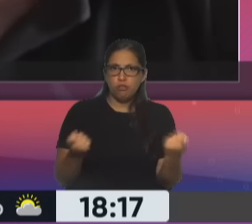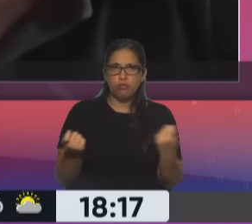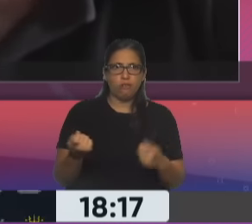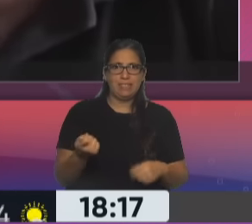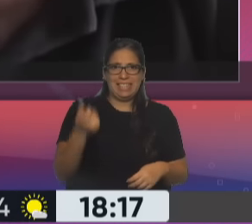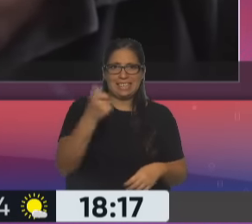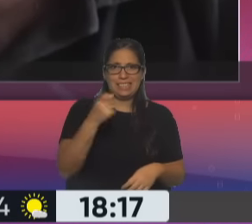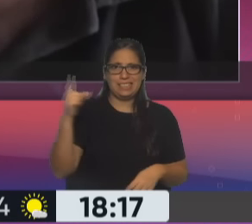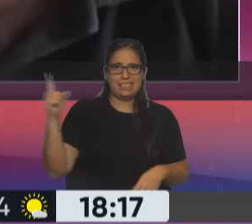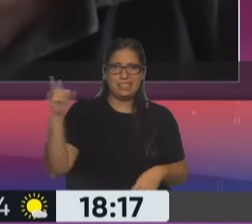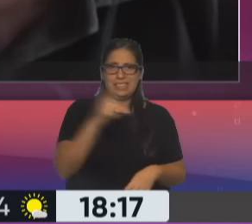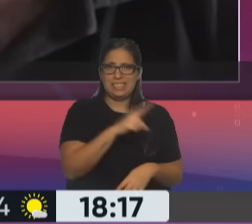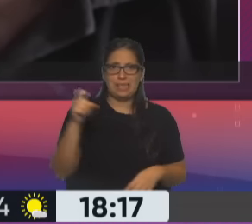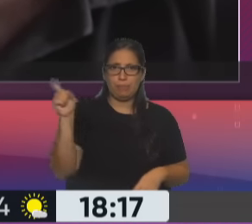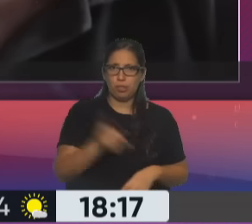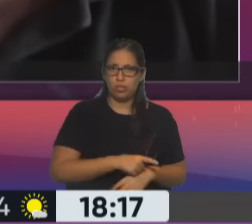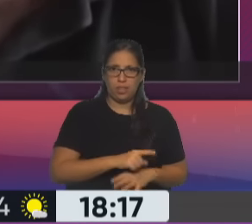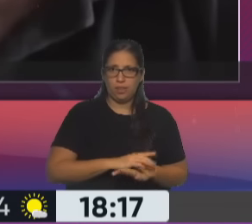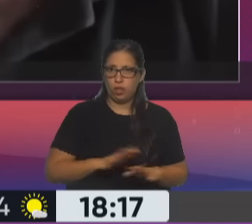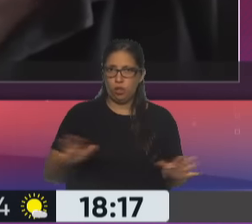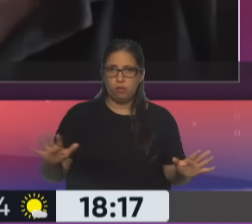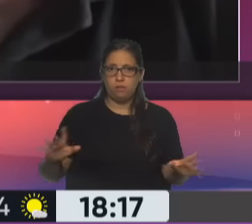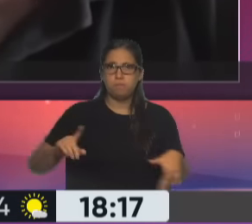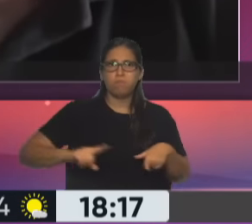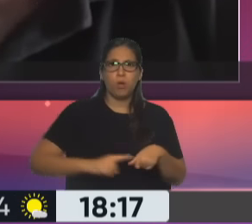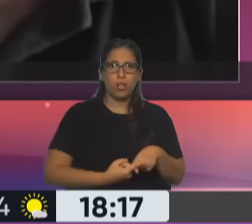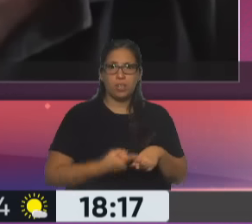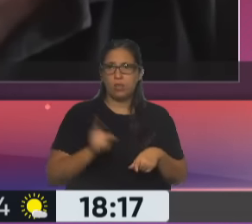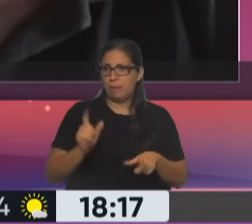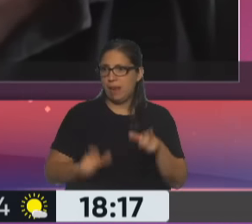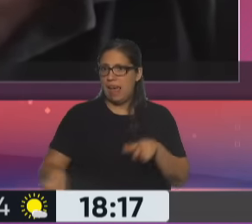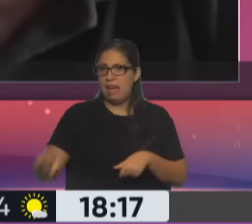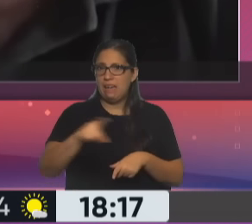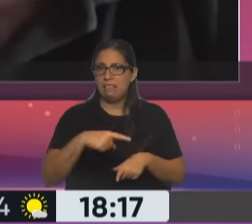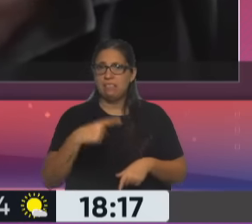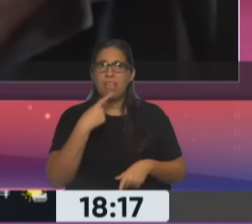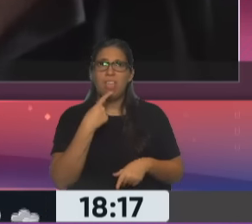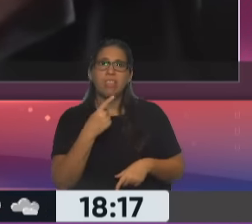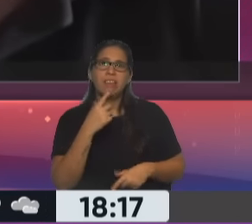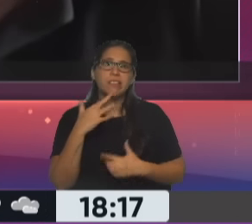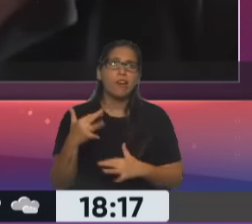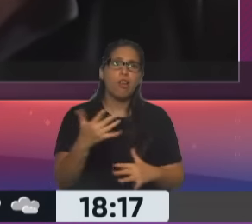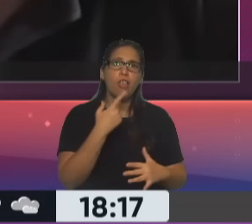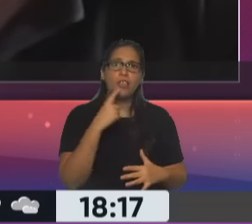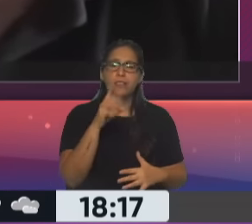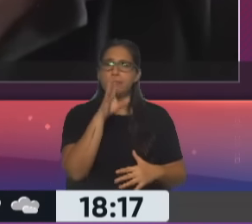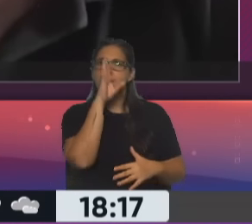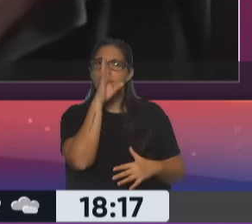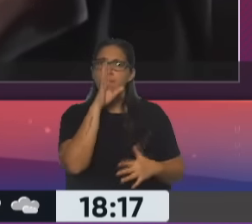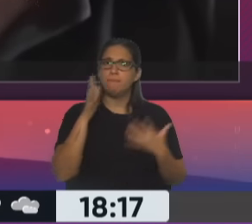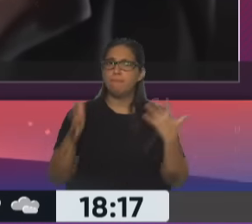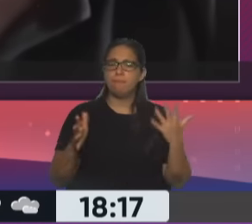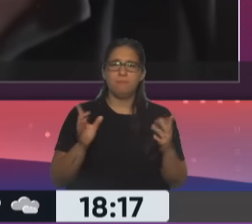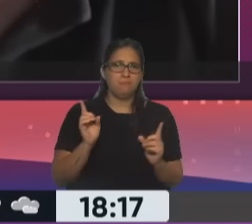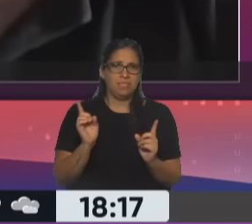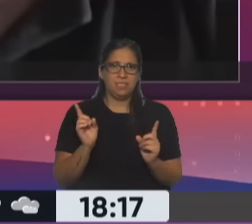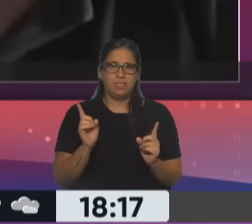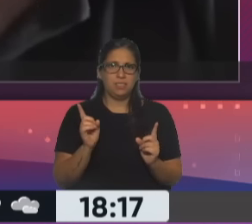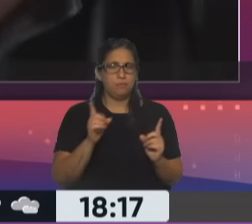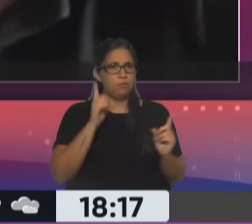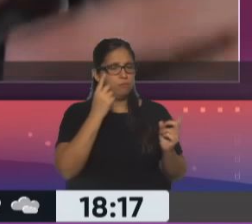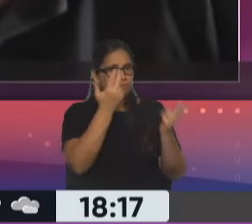total, no solo de la política, sino que se traslada a la gente lo que dice o lo que no dice la gente, ¿no? Algo relativamente parecido a lo que hemos